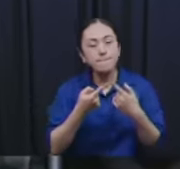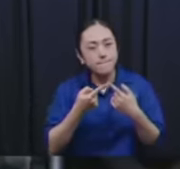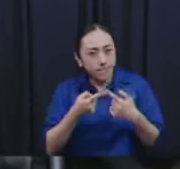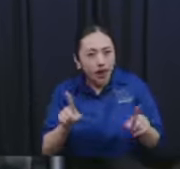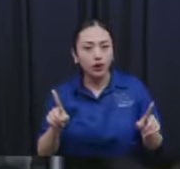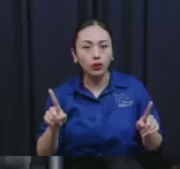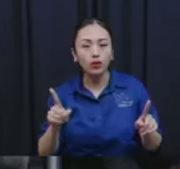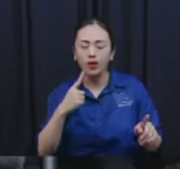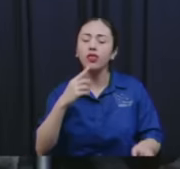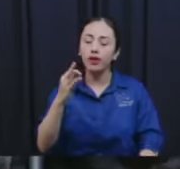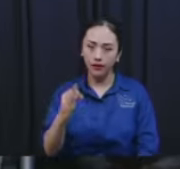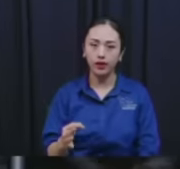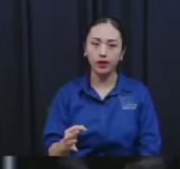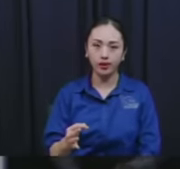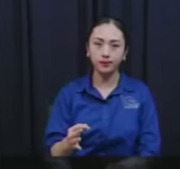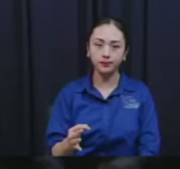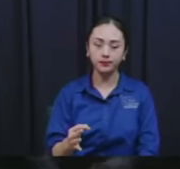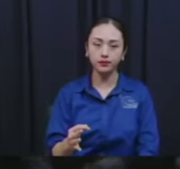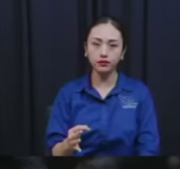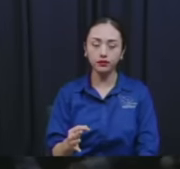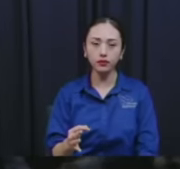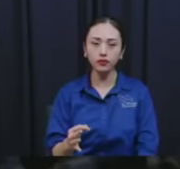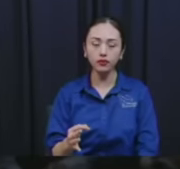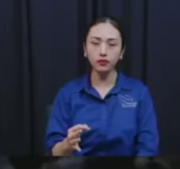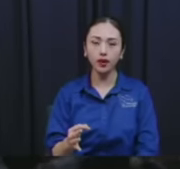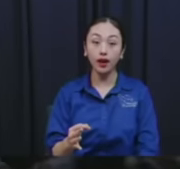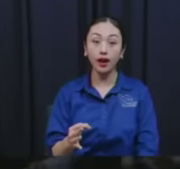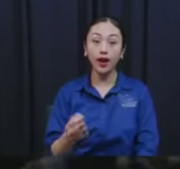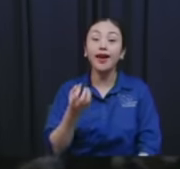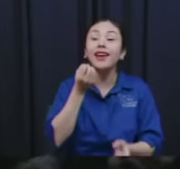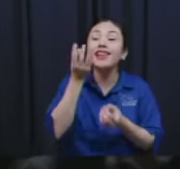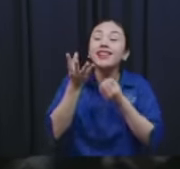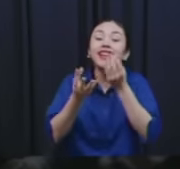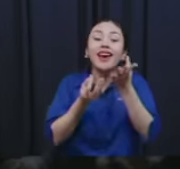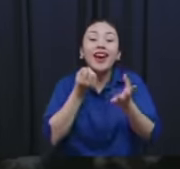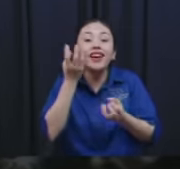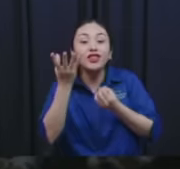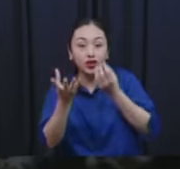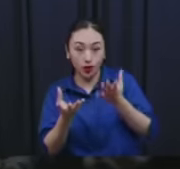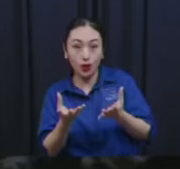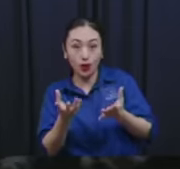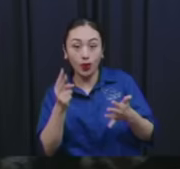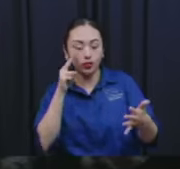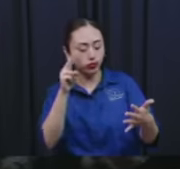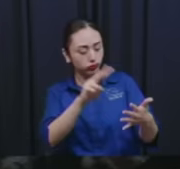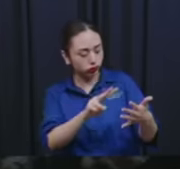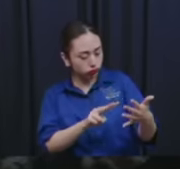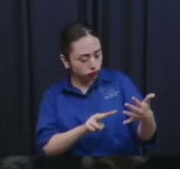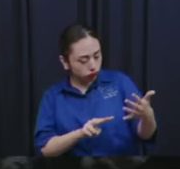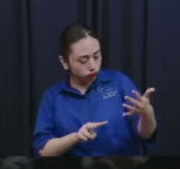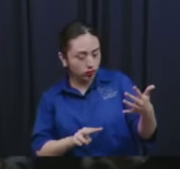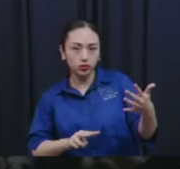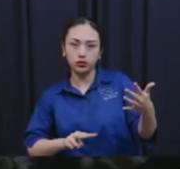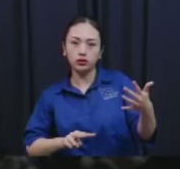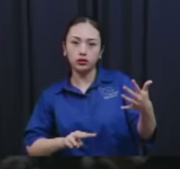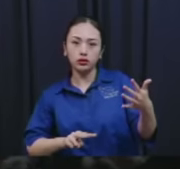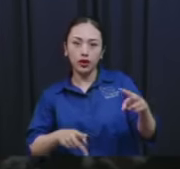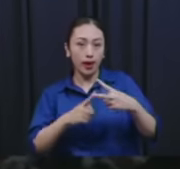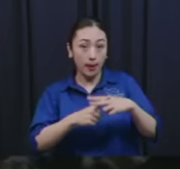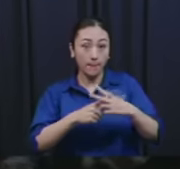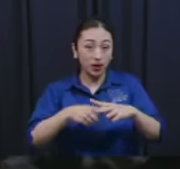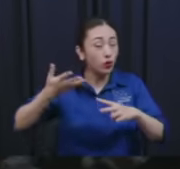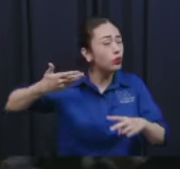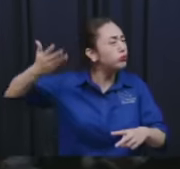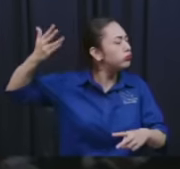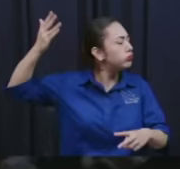pero realmente ese himno estamos leyendo ahí ahorita que empezó como un canto jasídico por la opresión